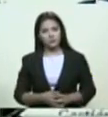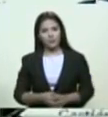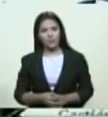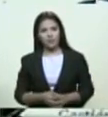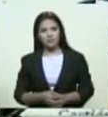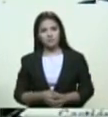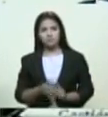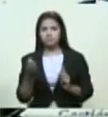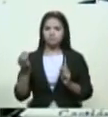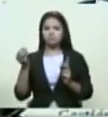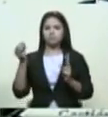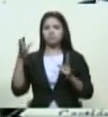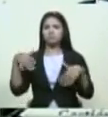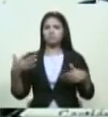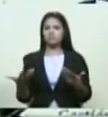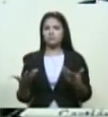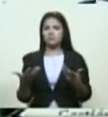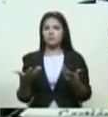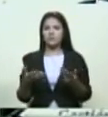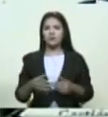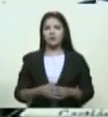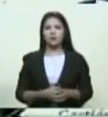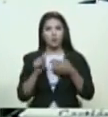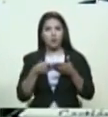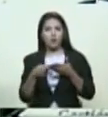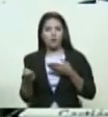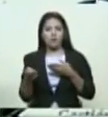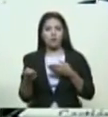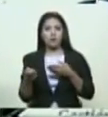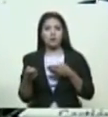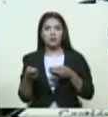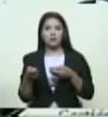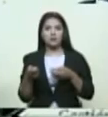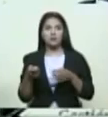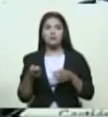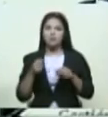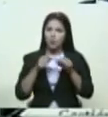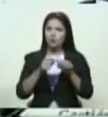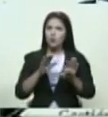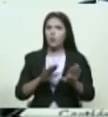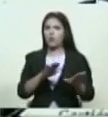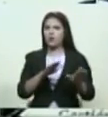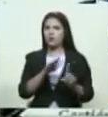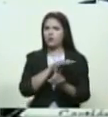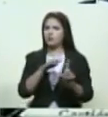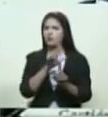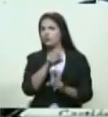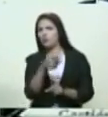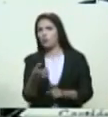Voy más allá. Tasar en dólares si terminas perdiendo o no la causa.